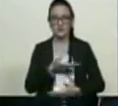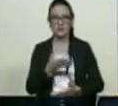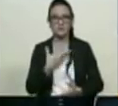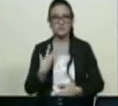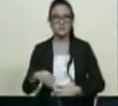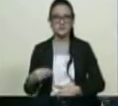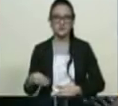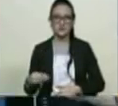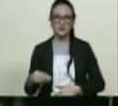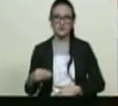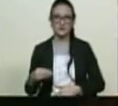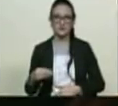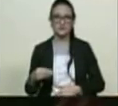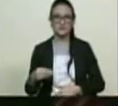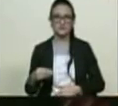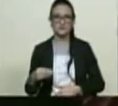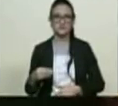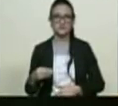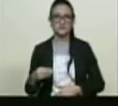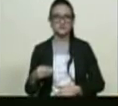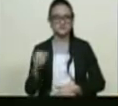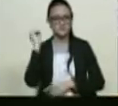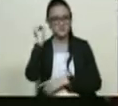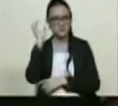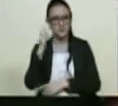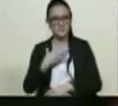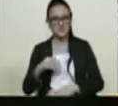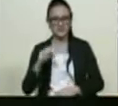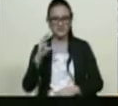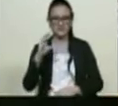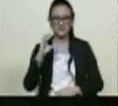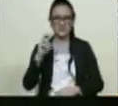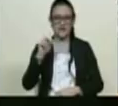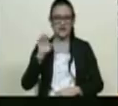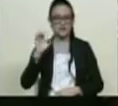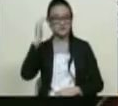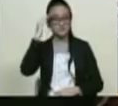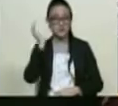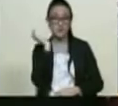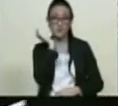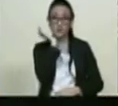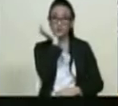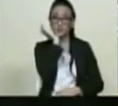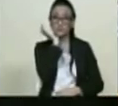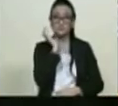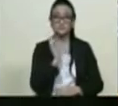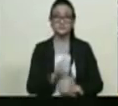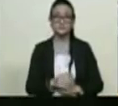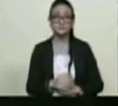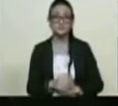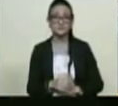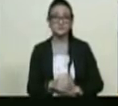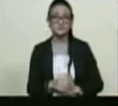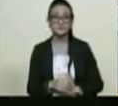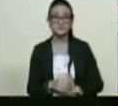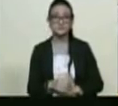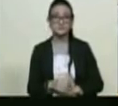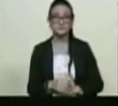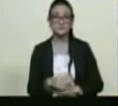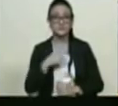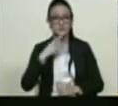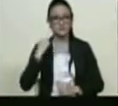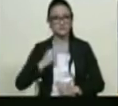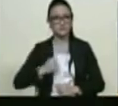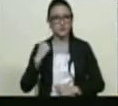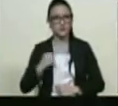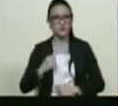presidente. Durante la exposición, la presidenta del CNE, Tibisay Lucena, ha destacado de manera bastante insistente